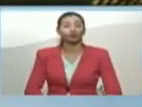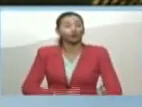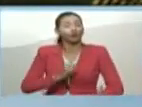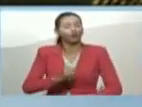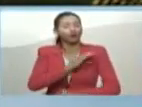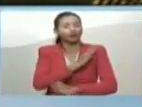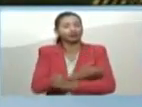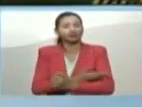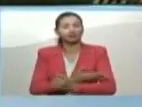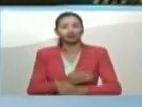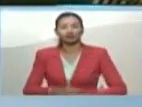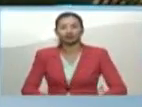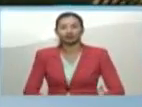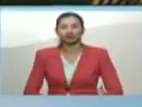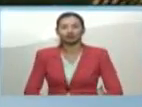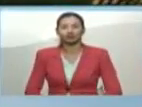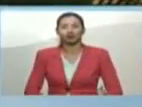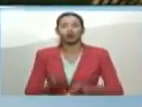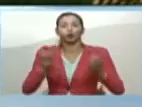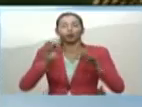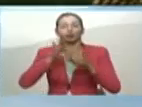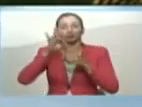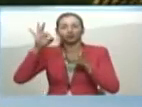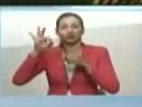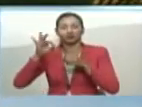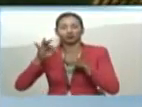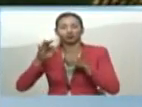Fuertemente marcado por el nuevo espíritu nacional.